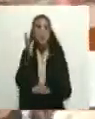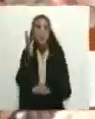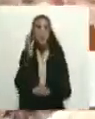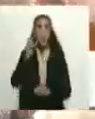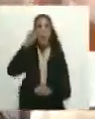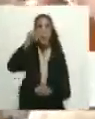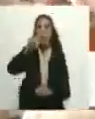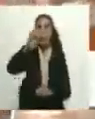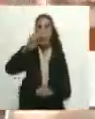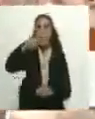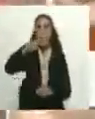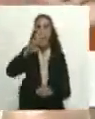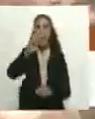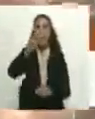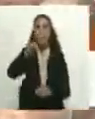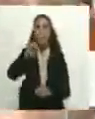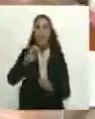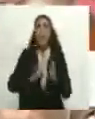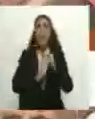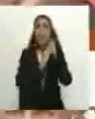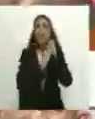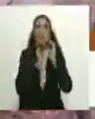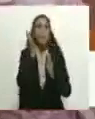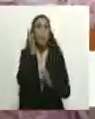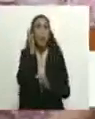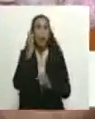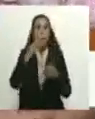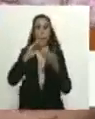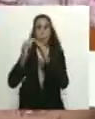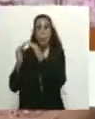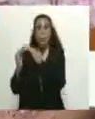Noemí López, líder comunitaria.